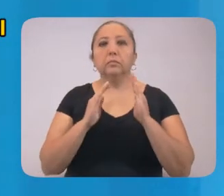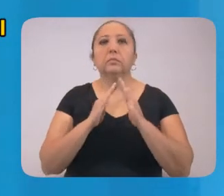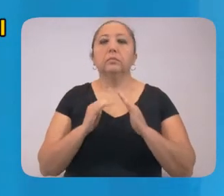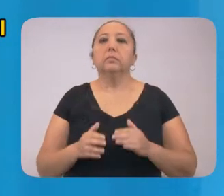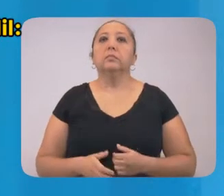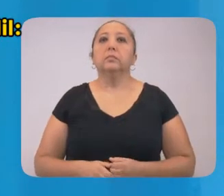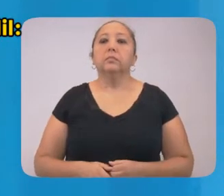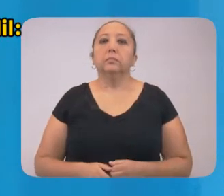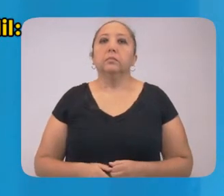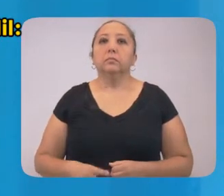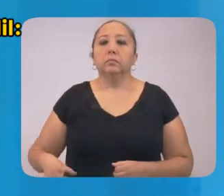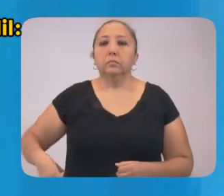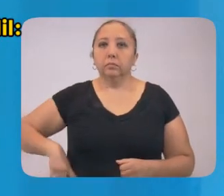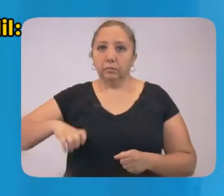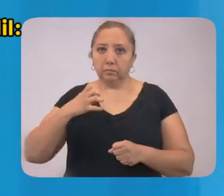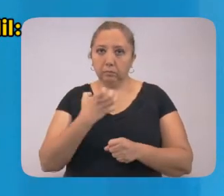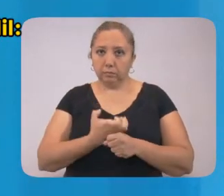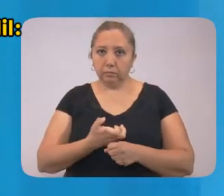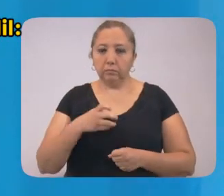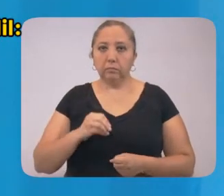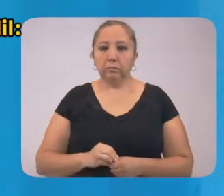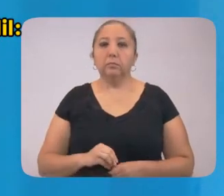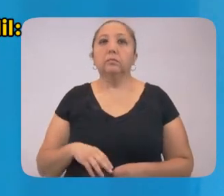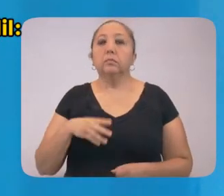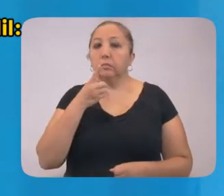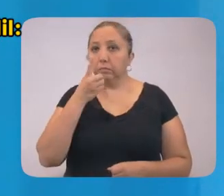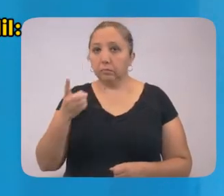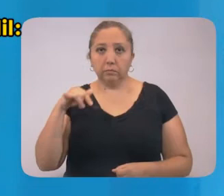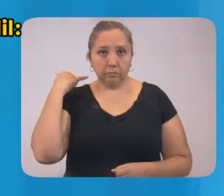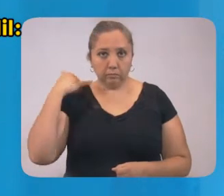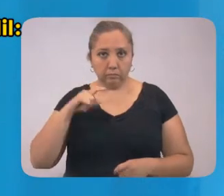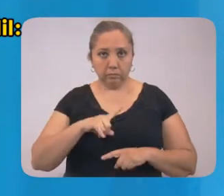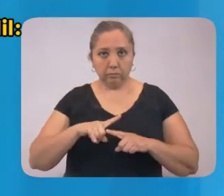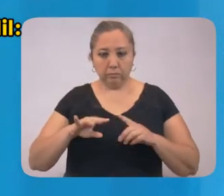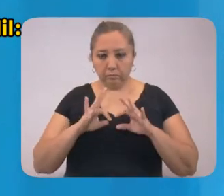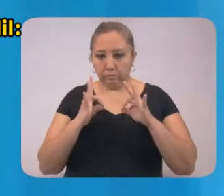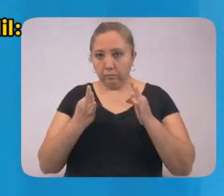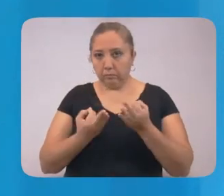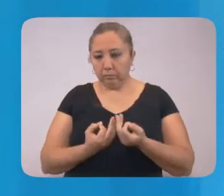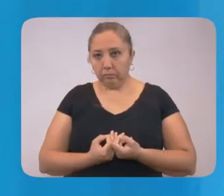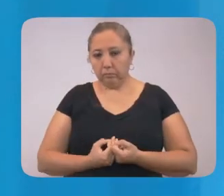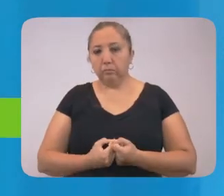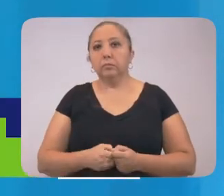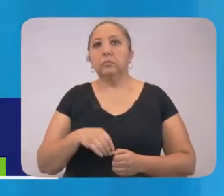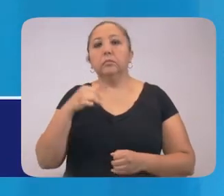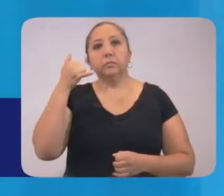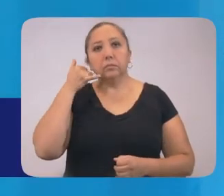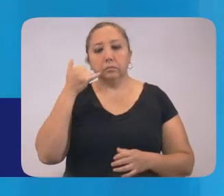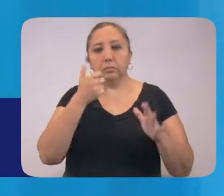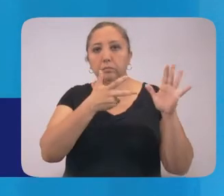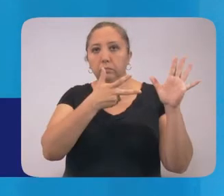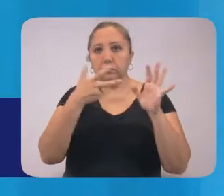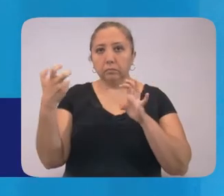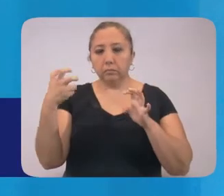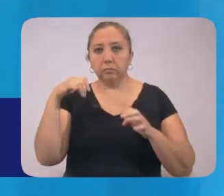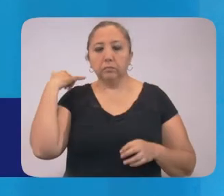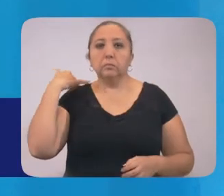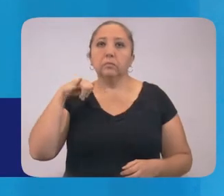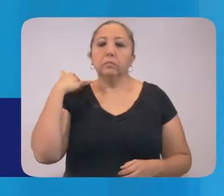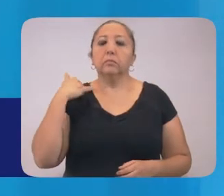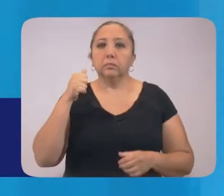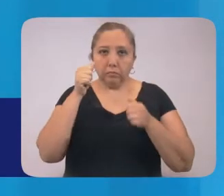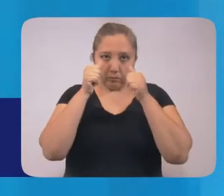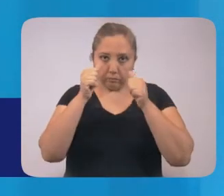casas el gobierno del estado ha puesto a disposición de los yucatecos diversos canales la línea telefónica 800 yucatán